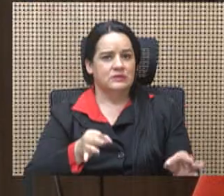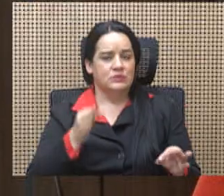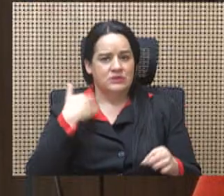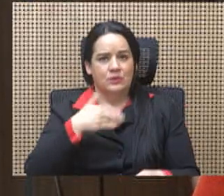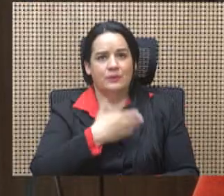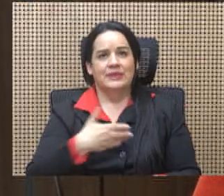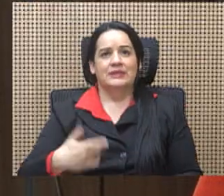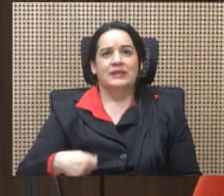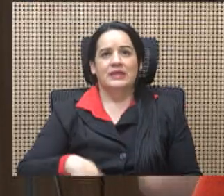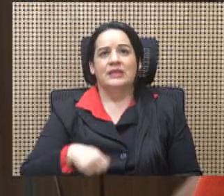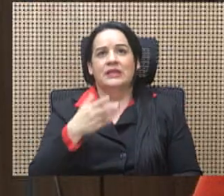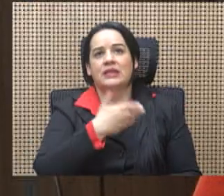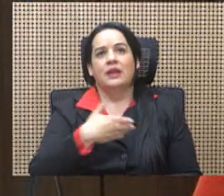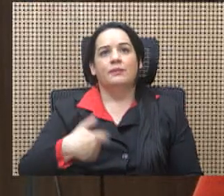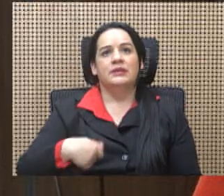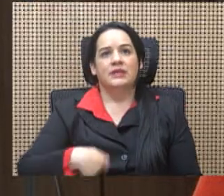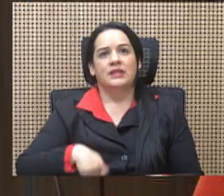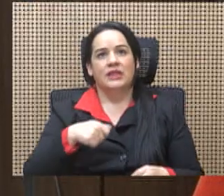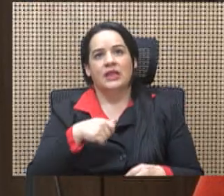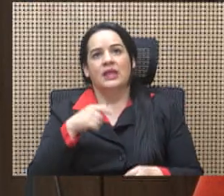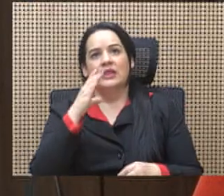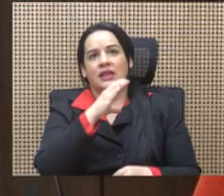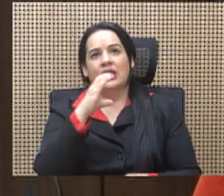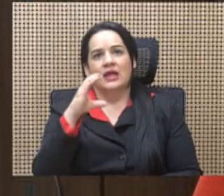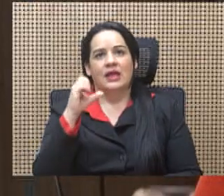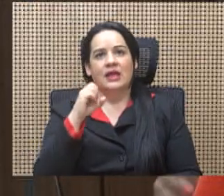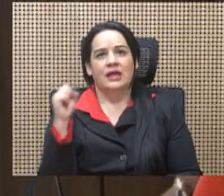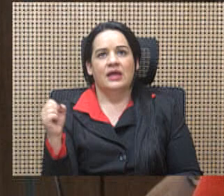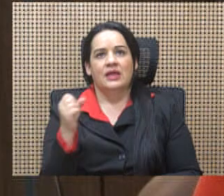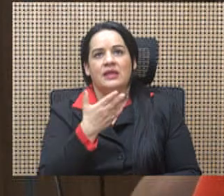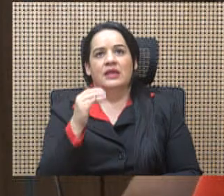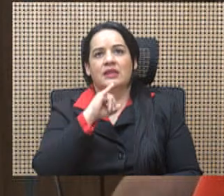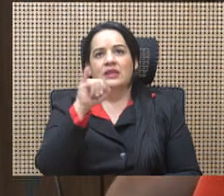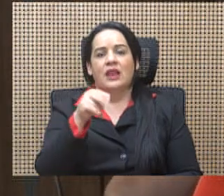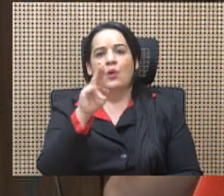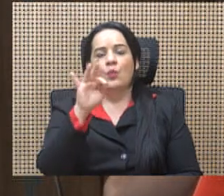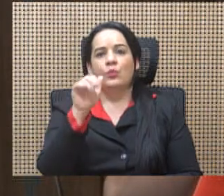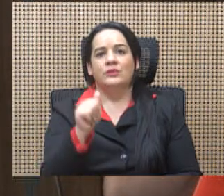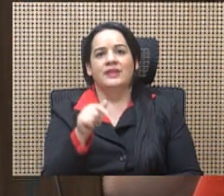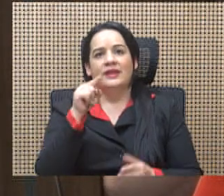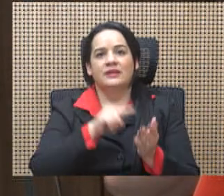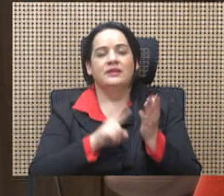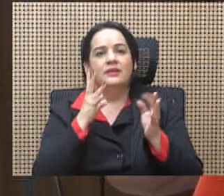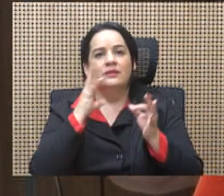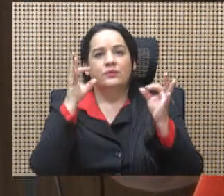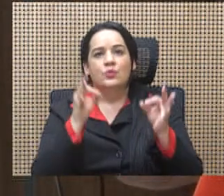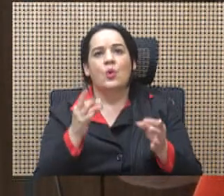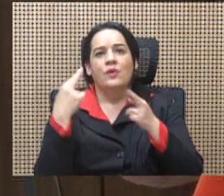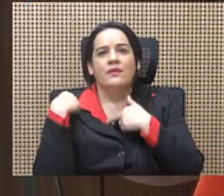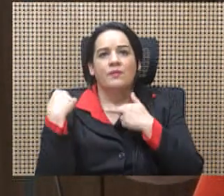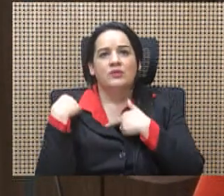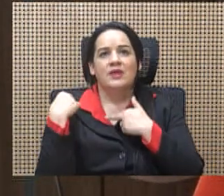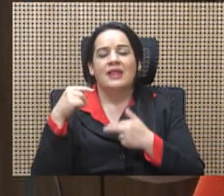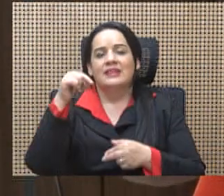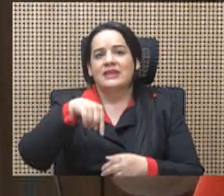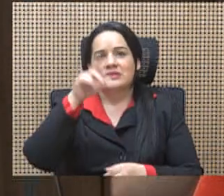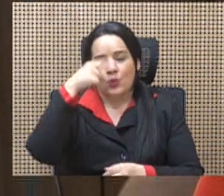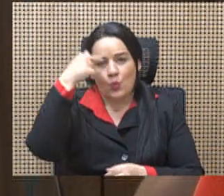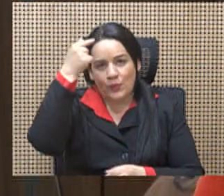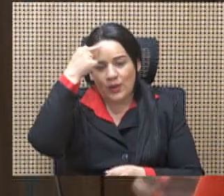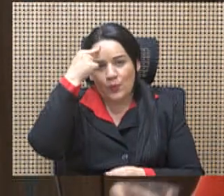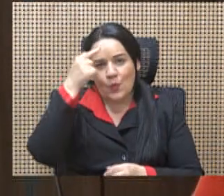ni de la de la presidenta ejecutiva de la caja y que de la junta esta decisión es responsabilidad de este gobierno